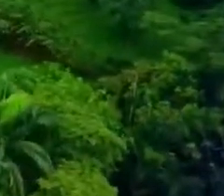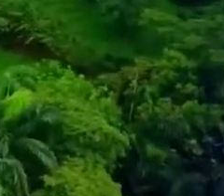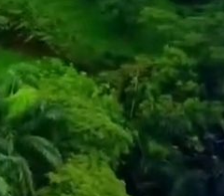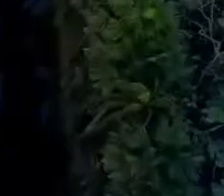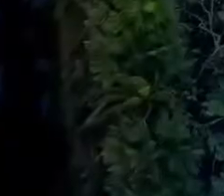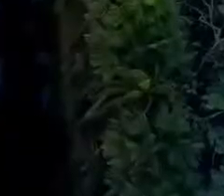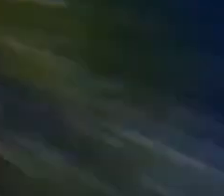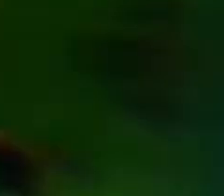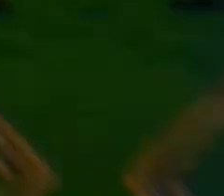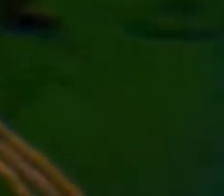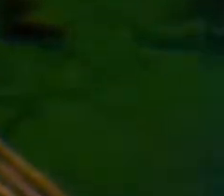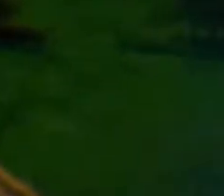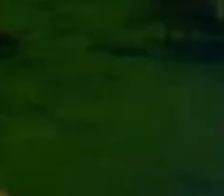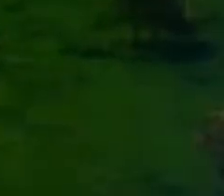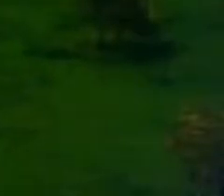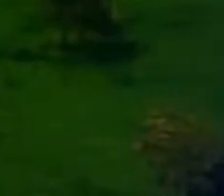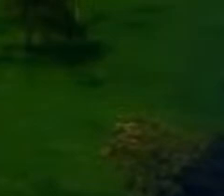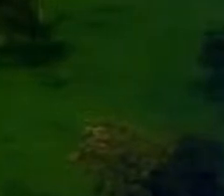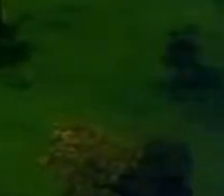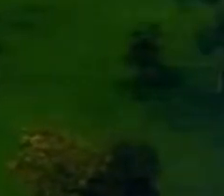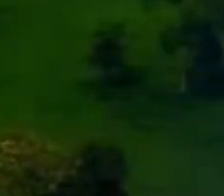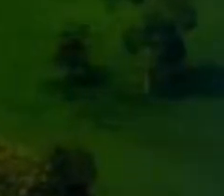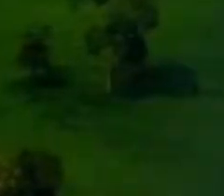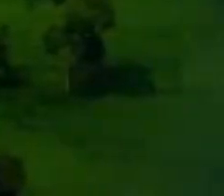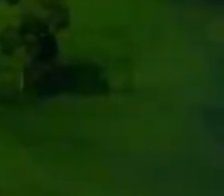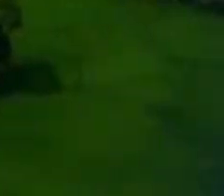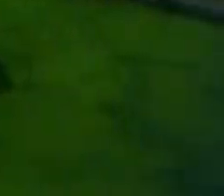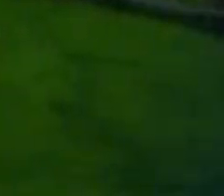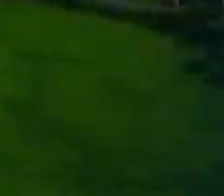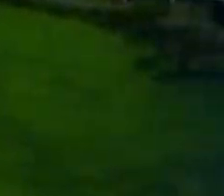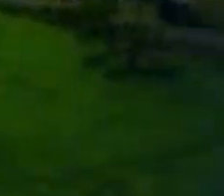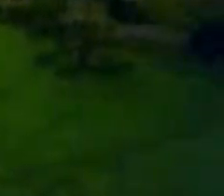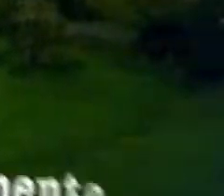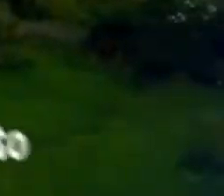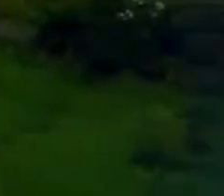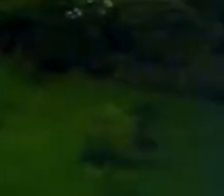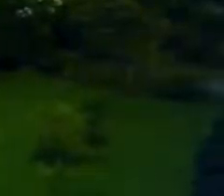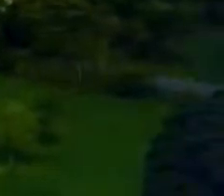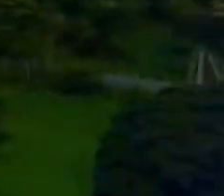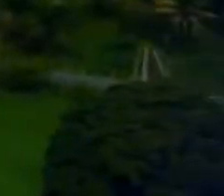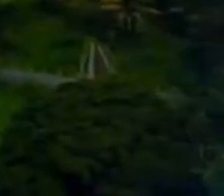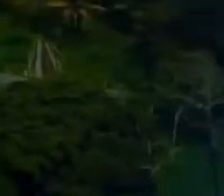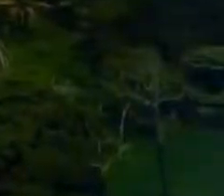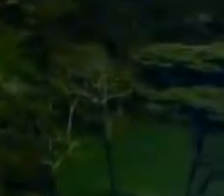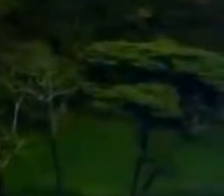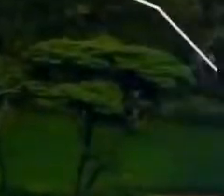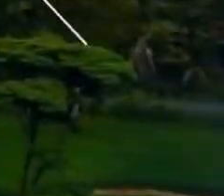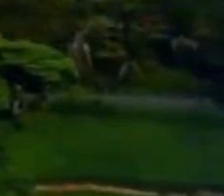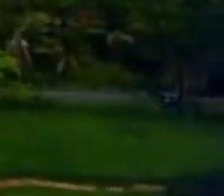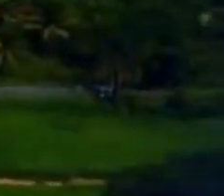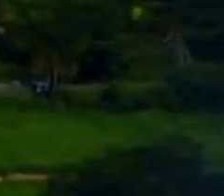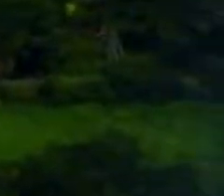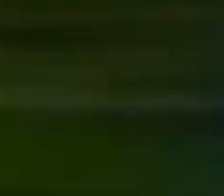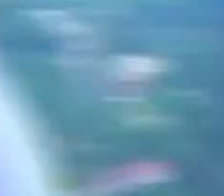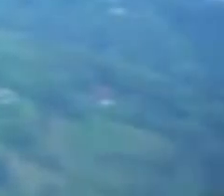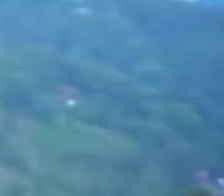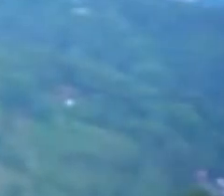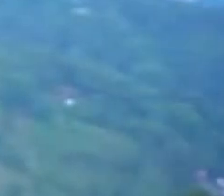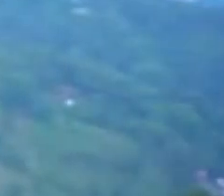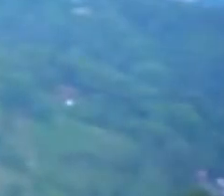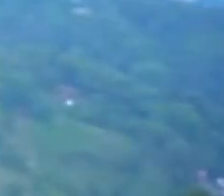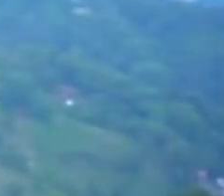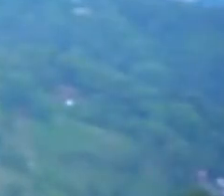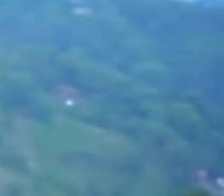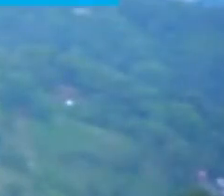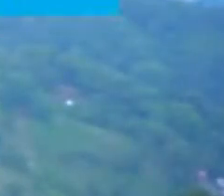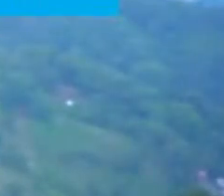paisajes inigualables. Esta es la ruta del embrujo llanero. Bienvenidos al Meta. Donde